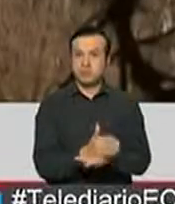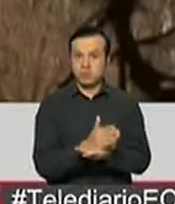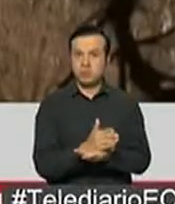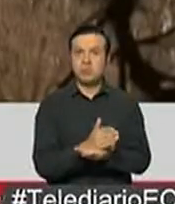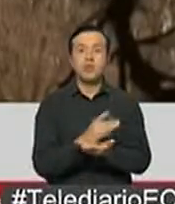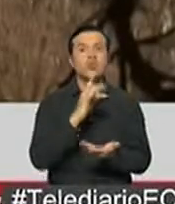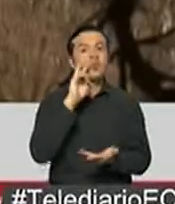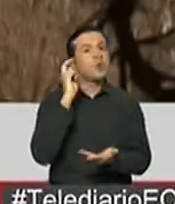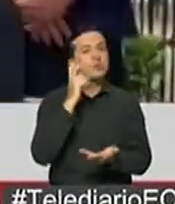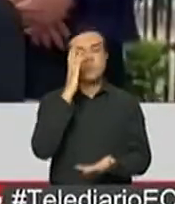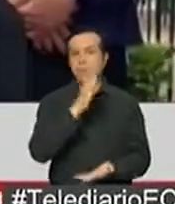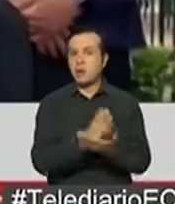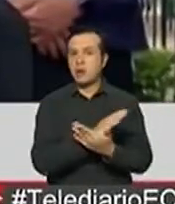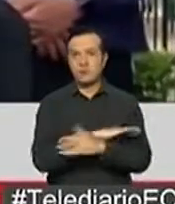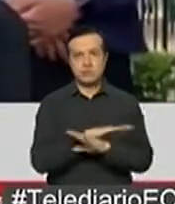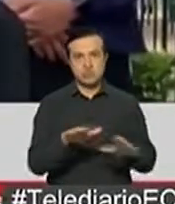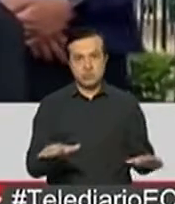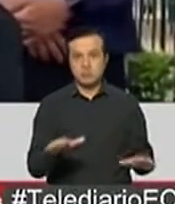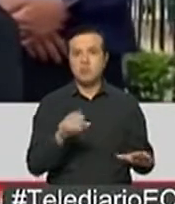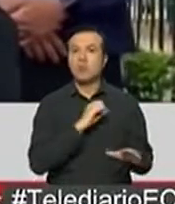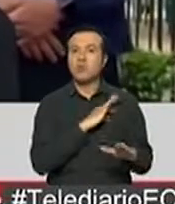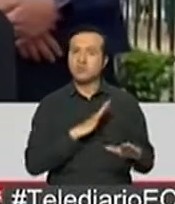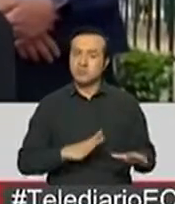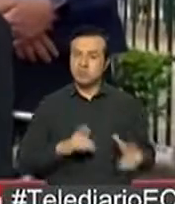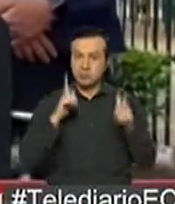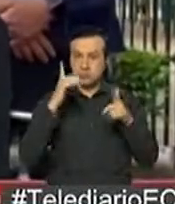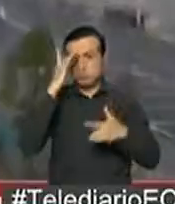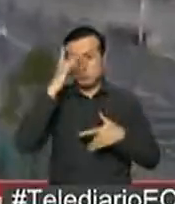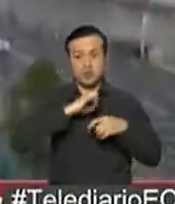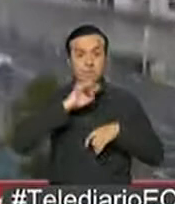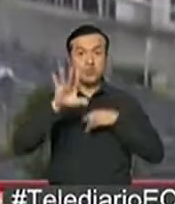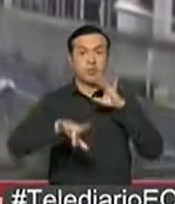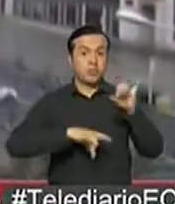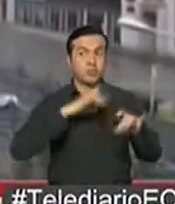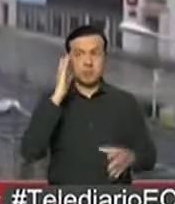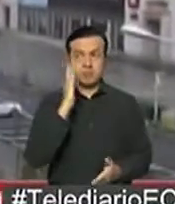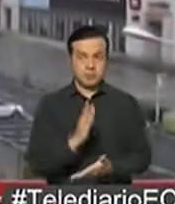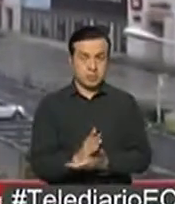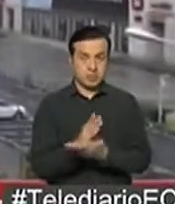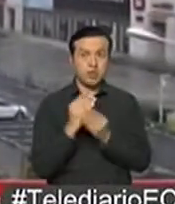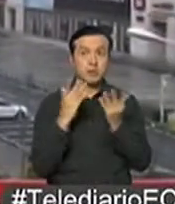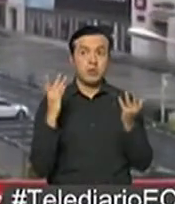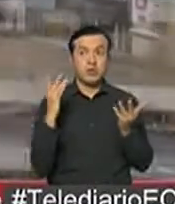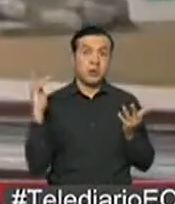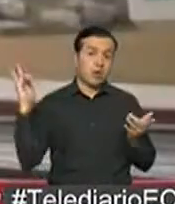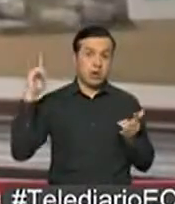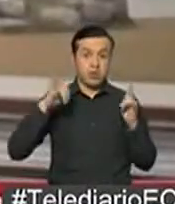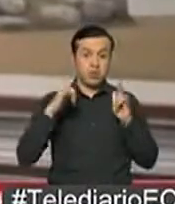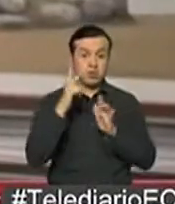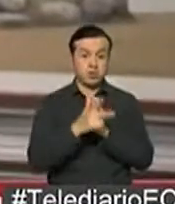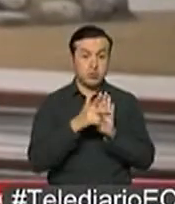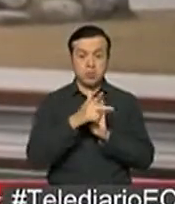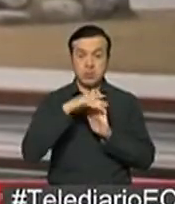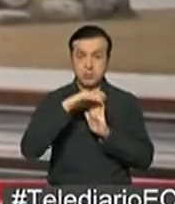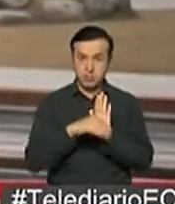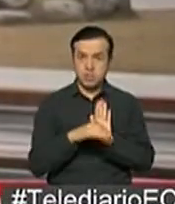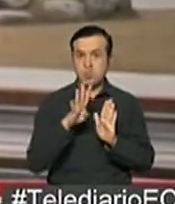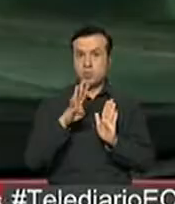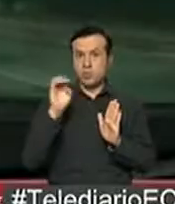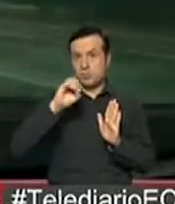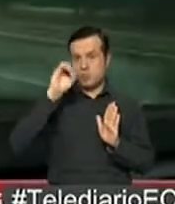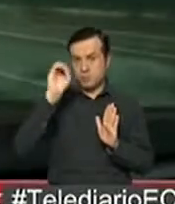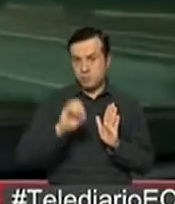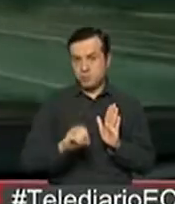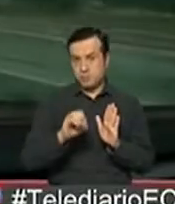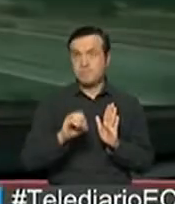e internacionales como medida para contener el brote y fruto de ello los viajes en avión y tren cayeron en más del 40%